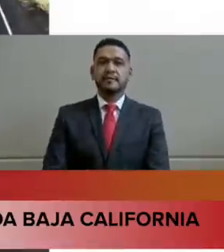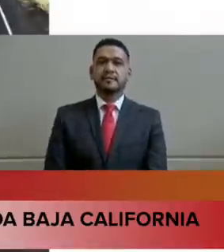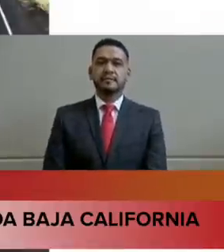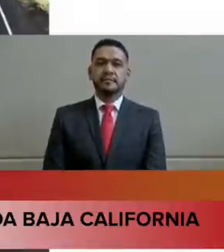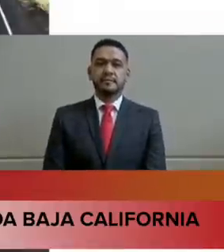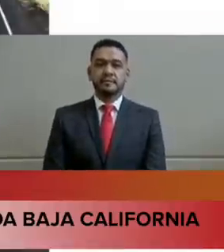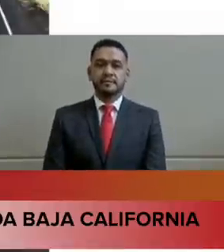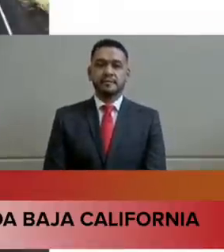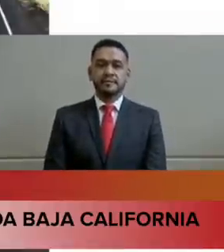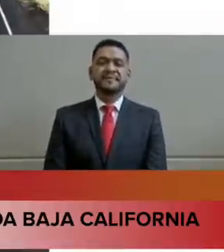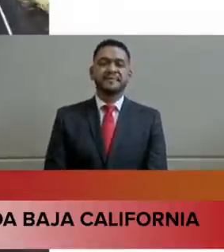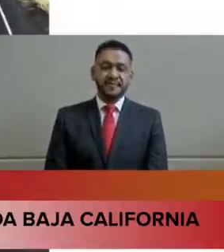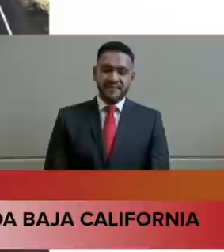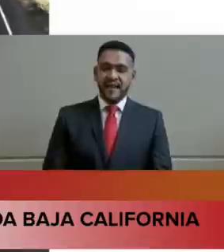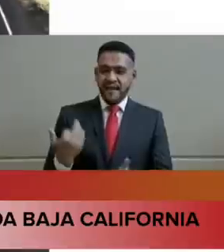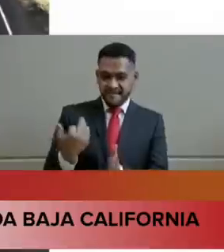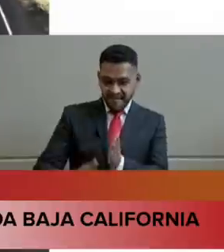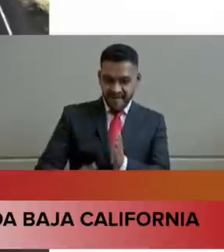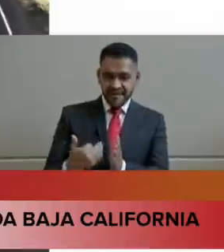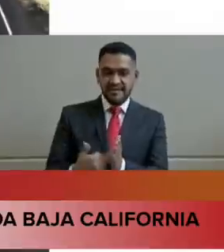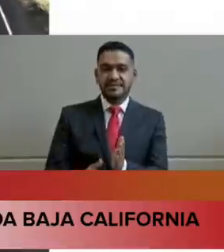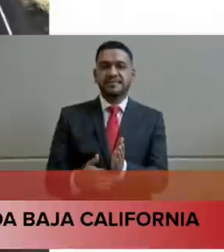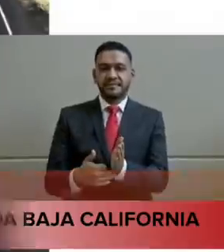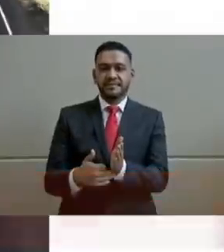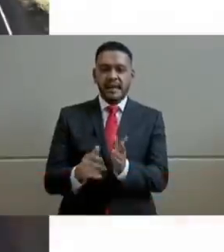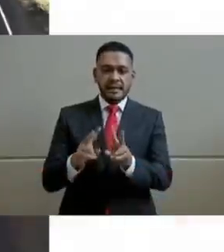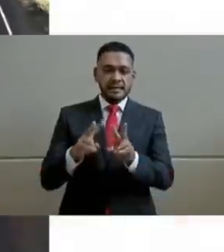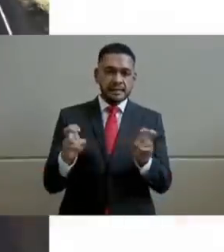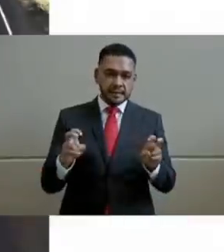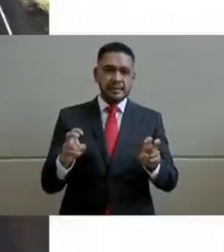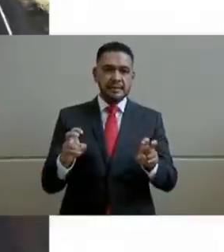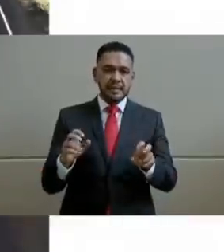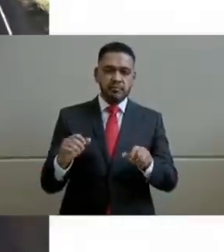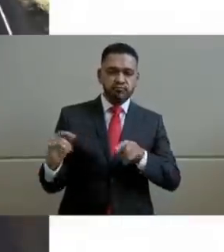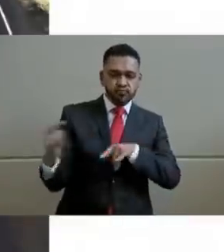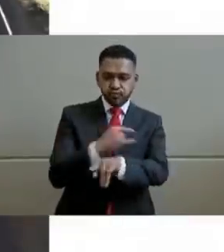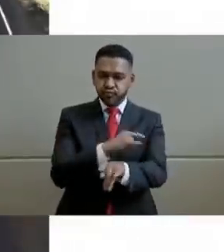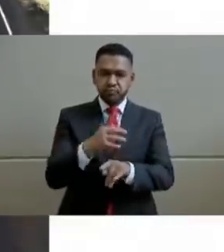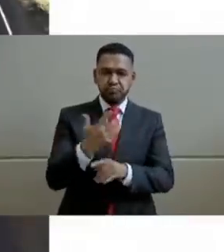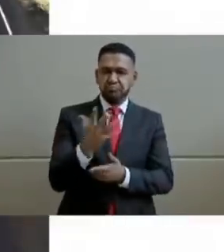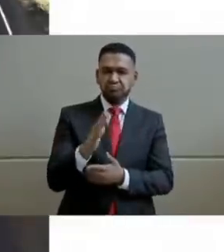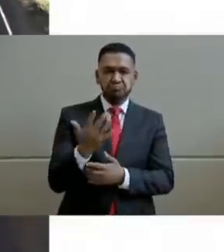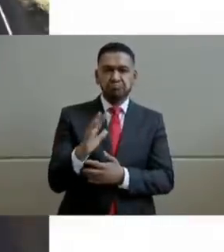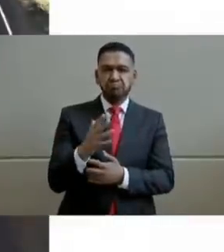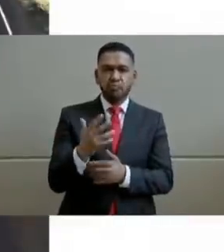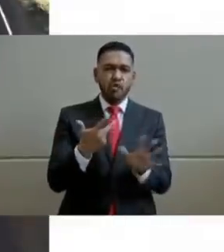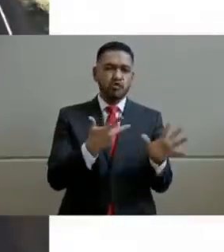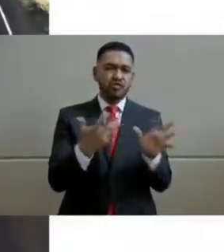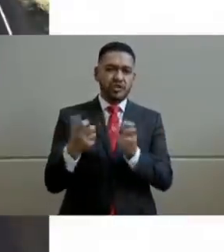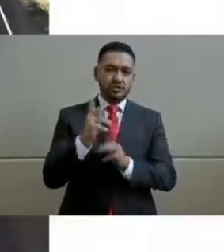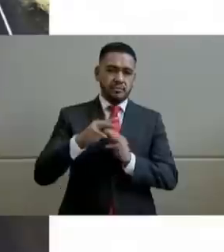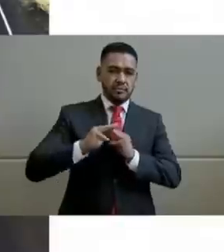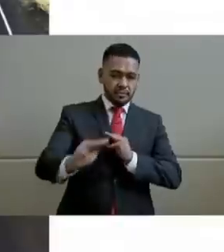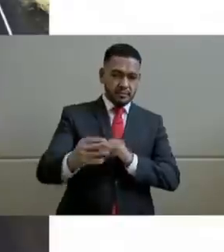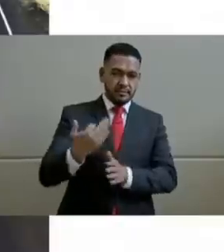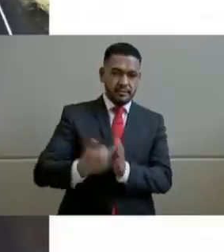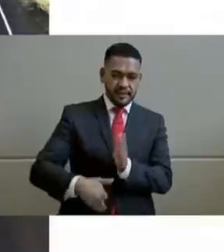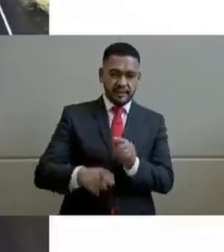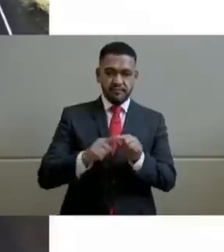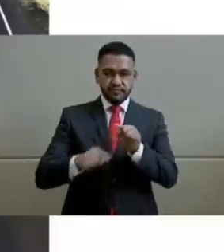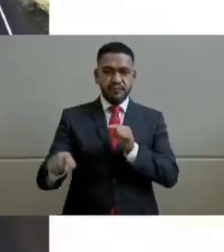Guerrero? Todavía le falta en términos de circulación cerca de unos 800 kilómetros más o menos, ¿no? ¿De